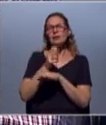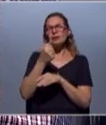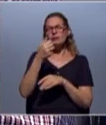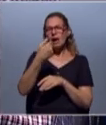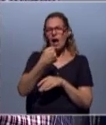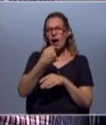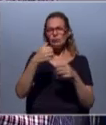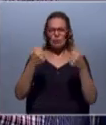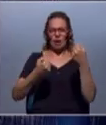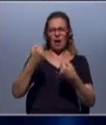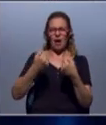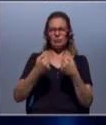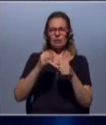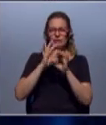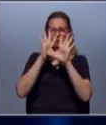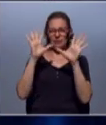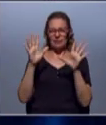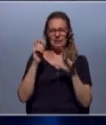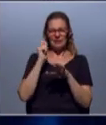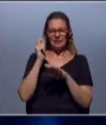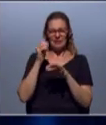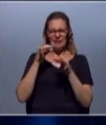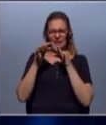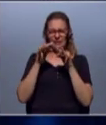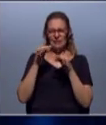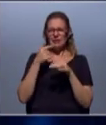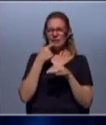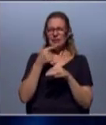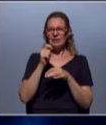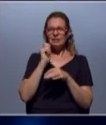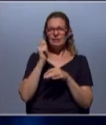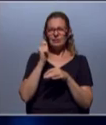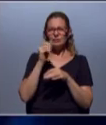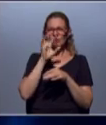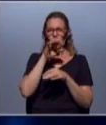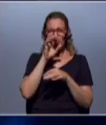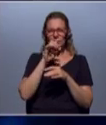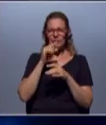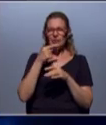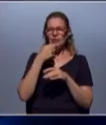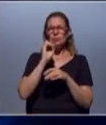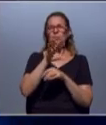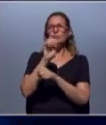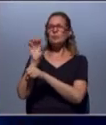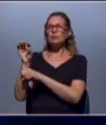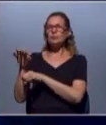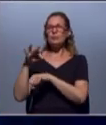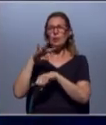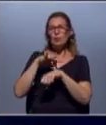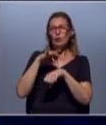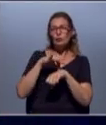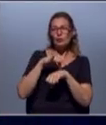auto y le mandé un audio a mi hermana claramente sin decirle quién era y le expliqué el chip de los perros ese audio ya lo difundió entre algunos colegas veterinarios en